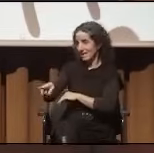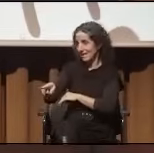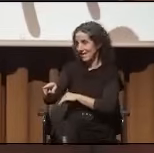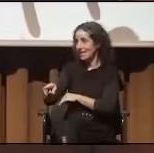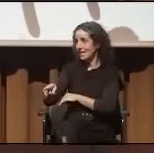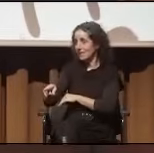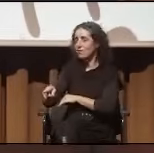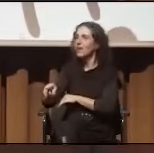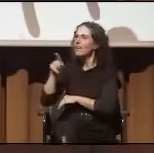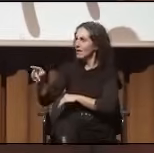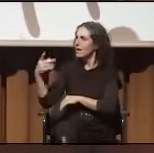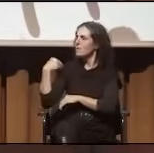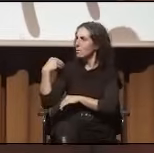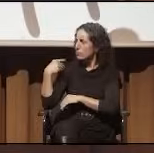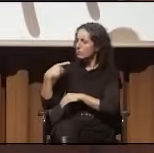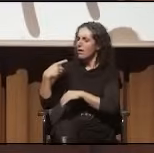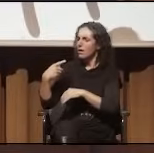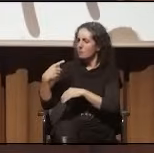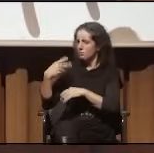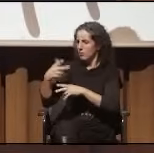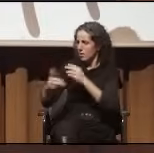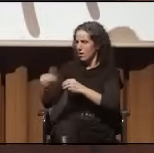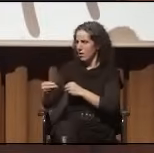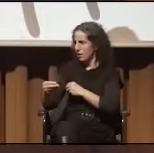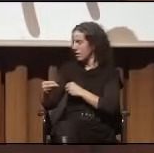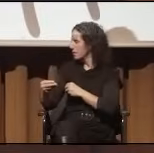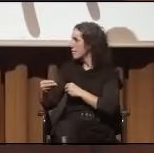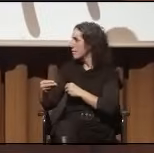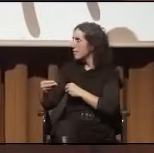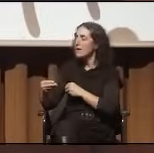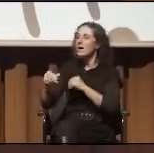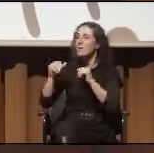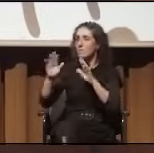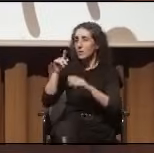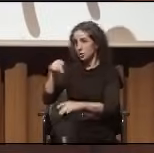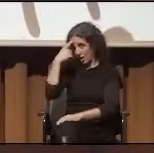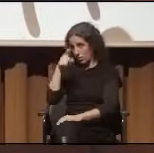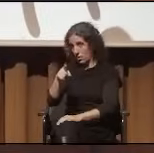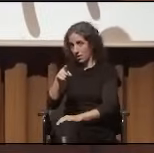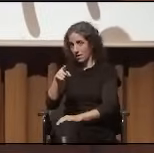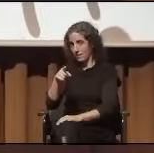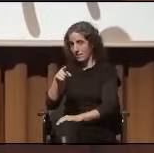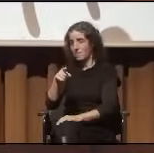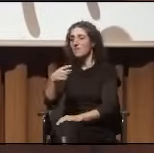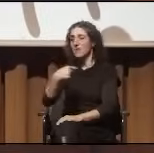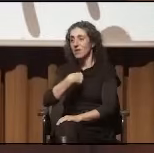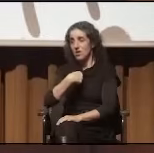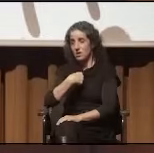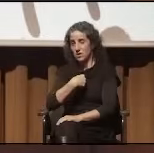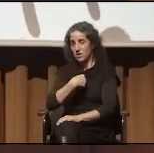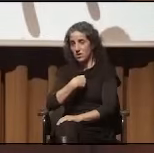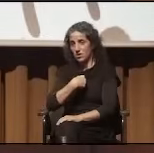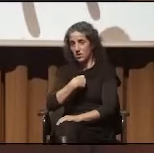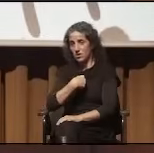Ángeles. No, ahí dice, los de paliativos me han cambiado la vida. Porque tú recuerdas, Benito, que yo era un ateo militante y me convertí en